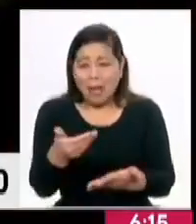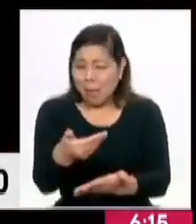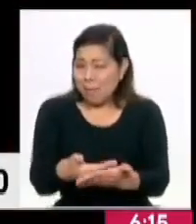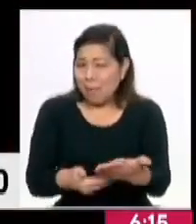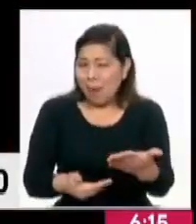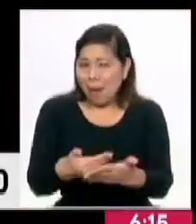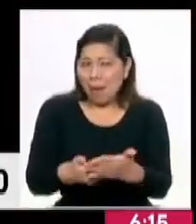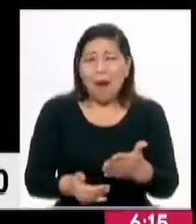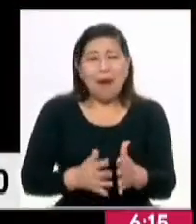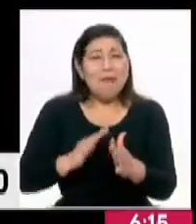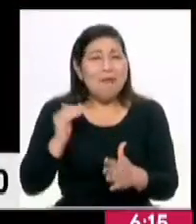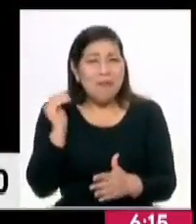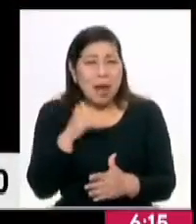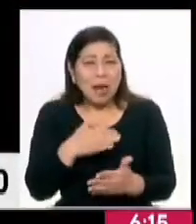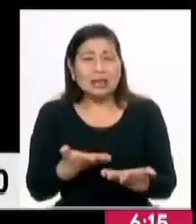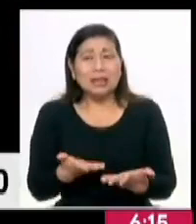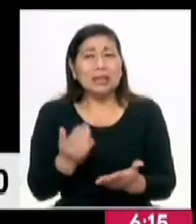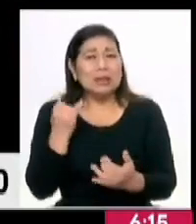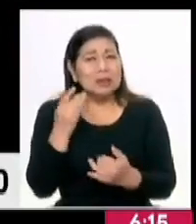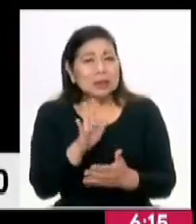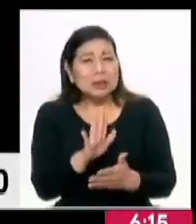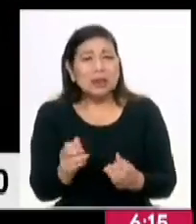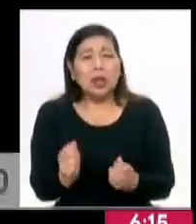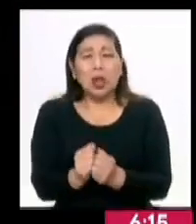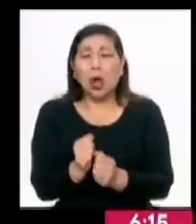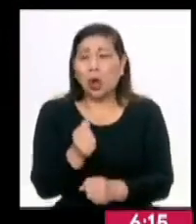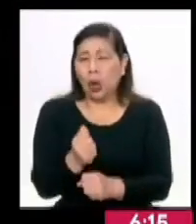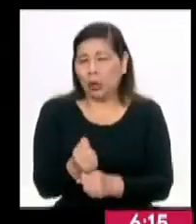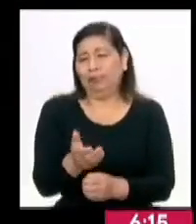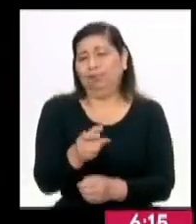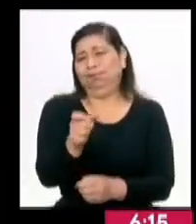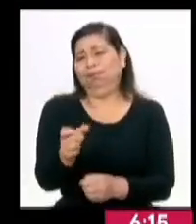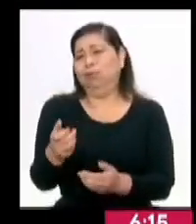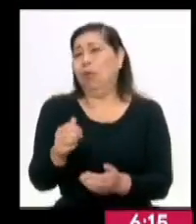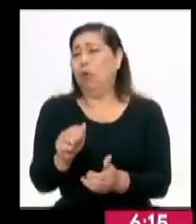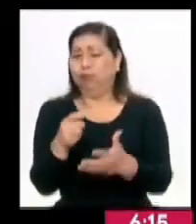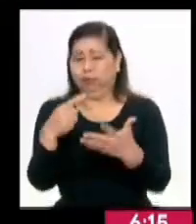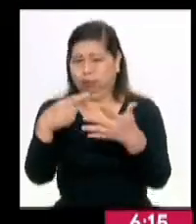documentos, falsedad ideológica y contra la fe pública, entre otros.